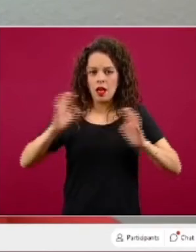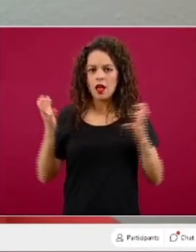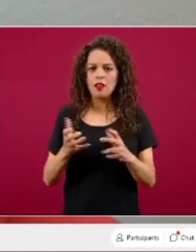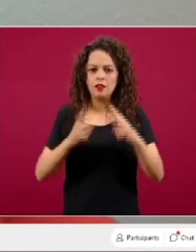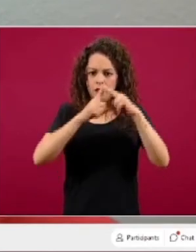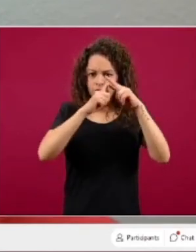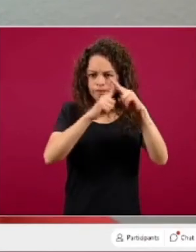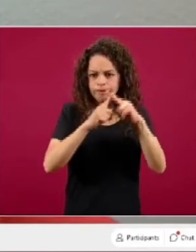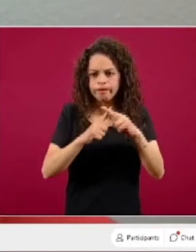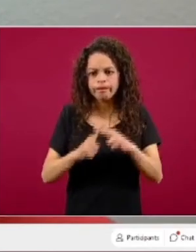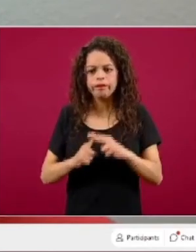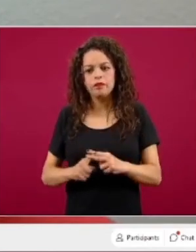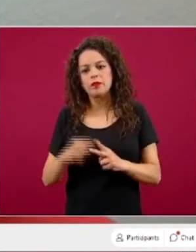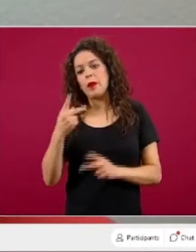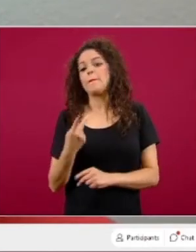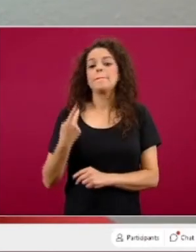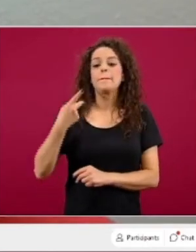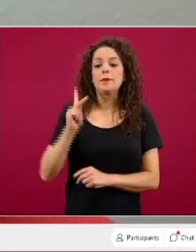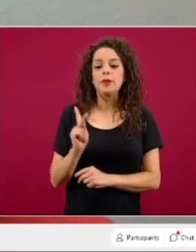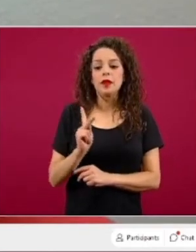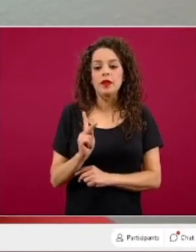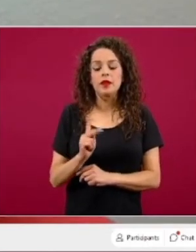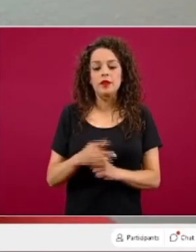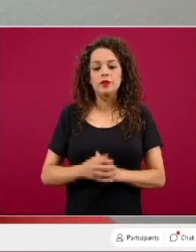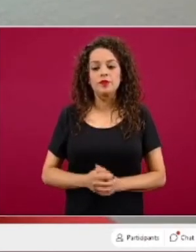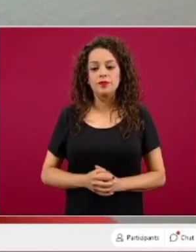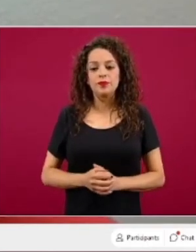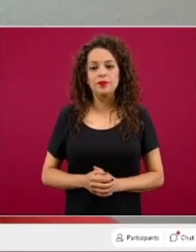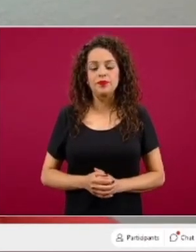de salud, el presupuesto